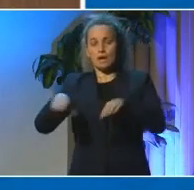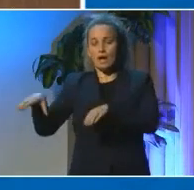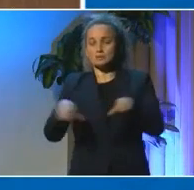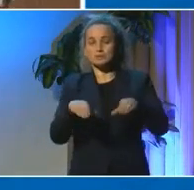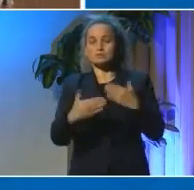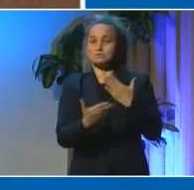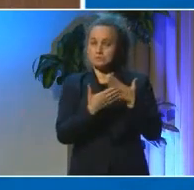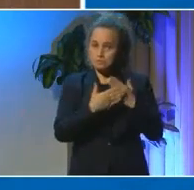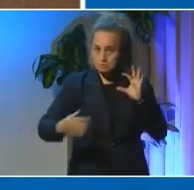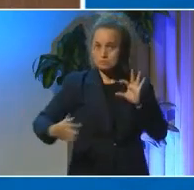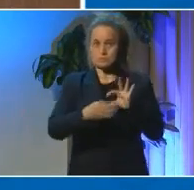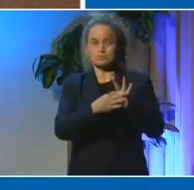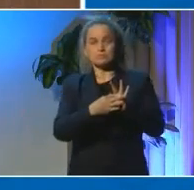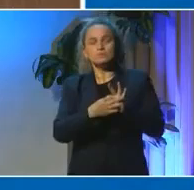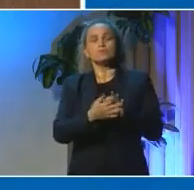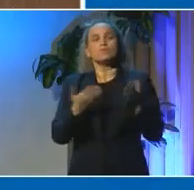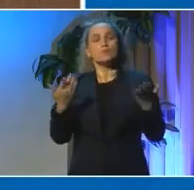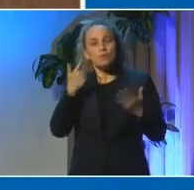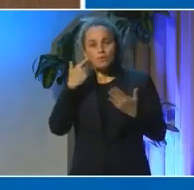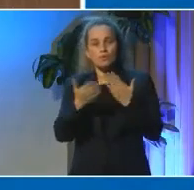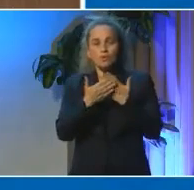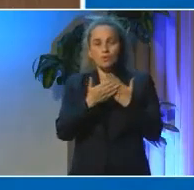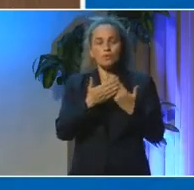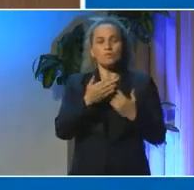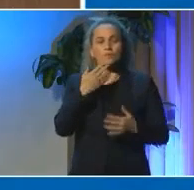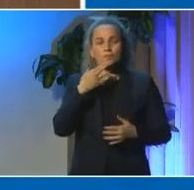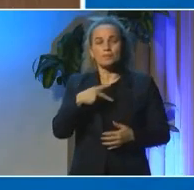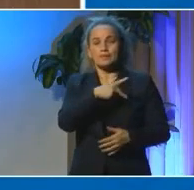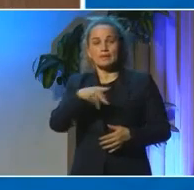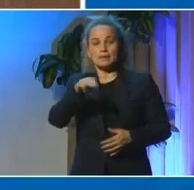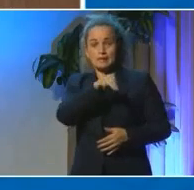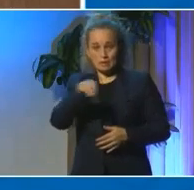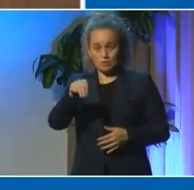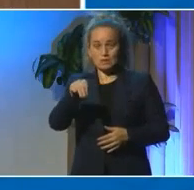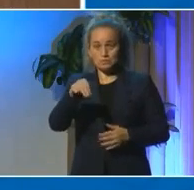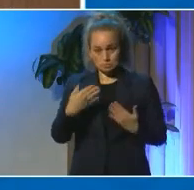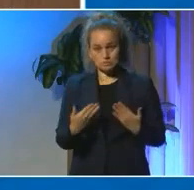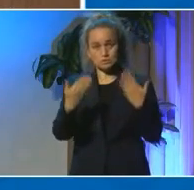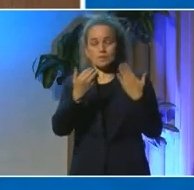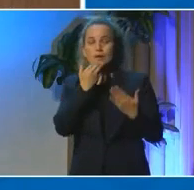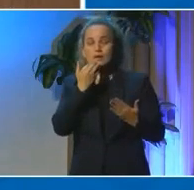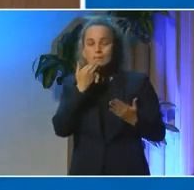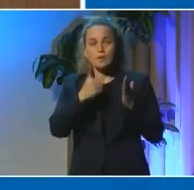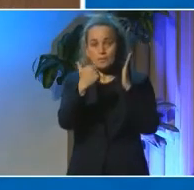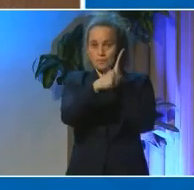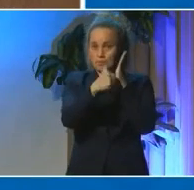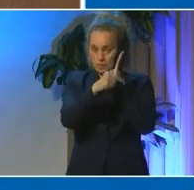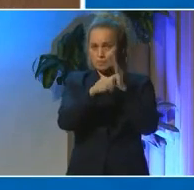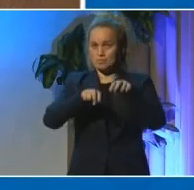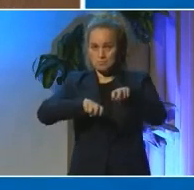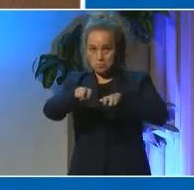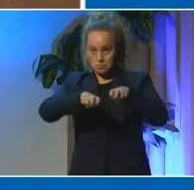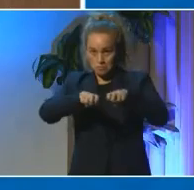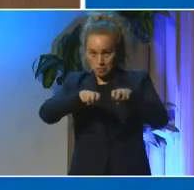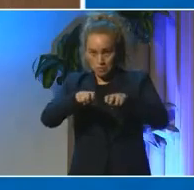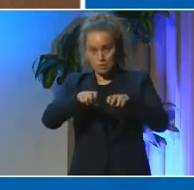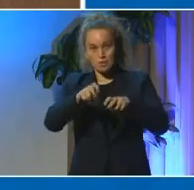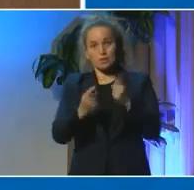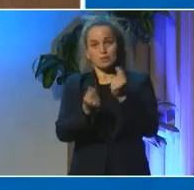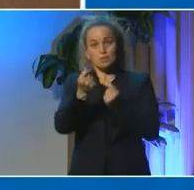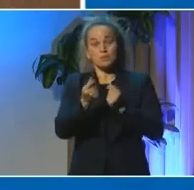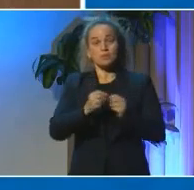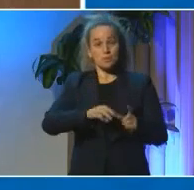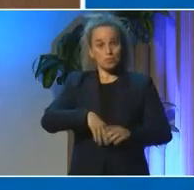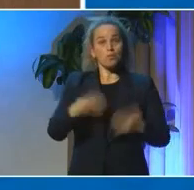cuentan que se extiende a que tus kilómetros cuentan nosotros tenemos un un programa de movilidad sostenible en el que en menos de 8